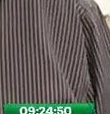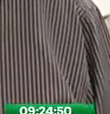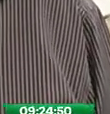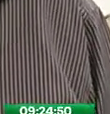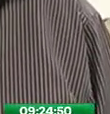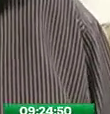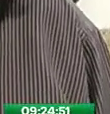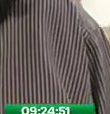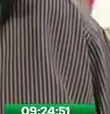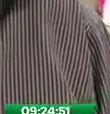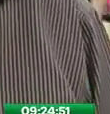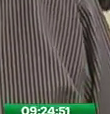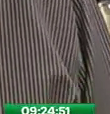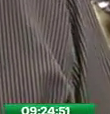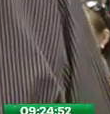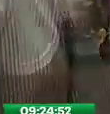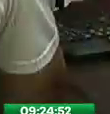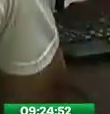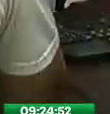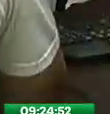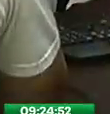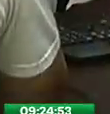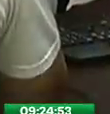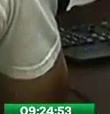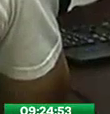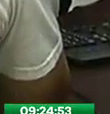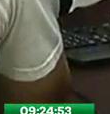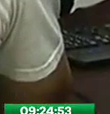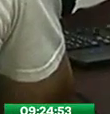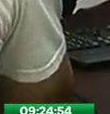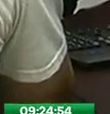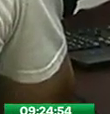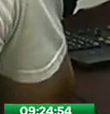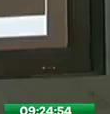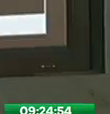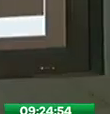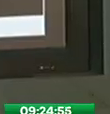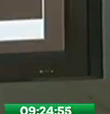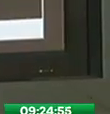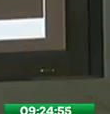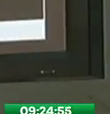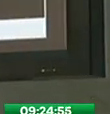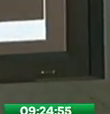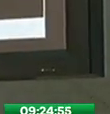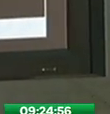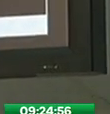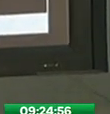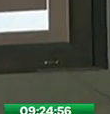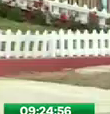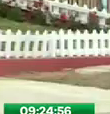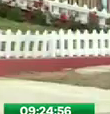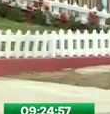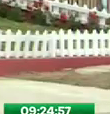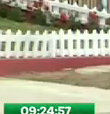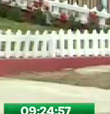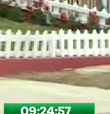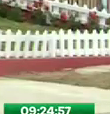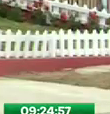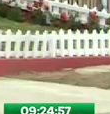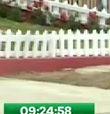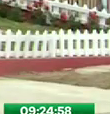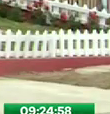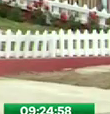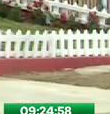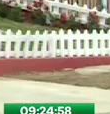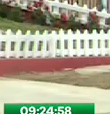grandes posibilidades eran tiempos atrás para el 10 que la xxiv y liza el acceso al crédito hipotecario para financiar el 100 por ciento de